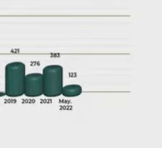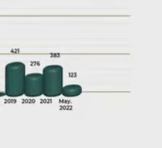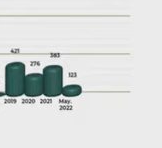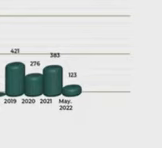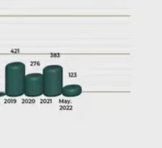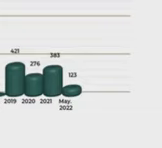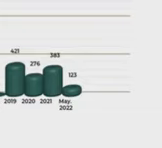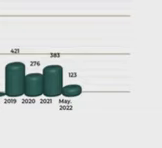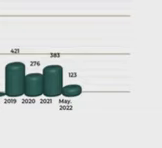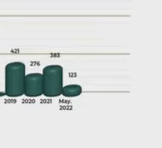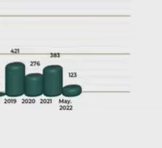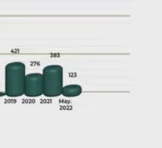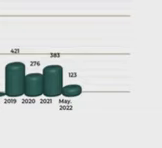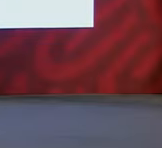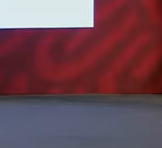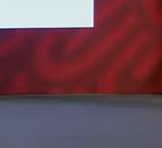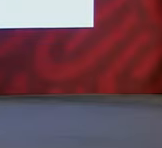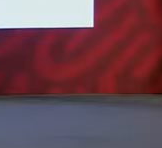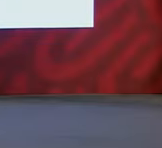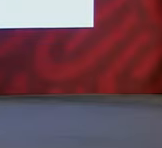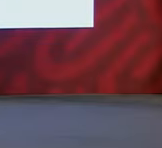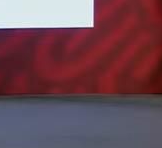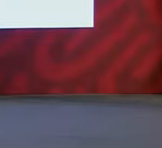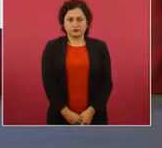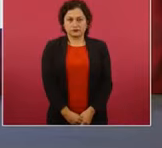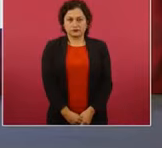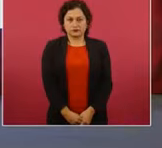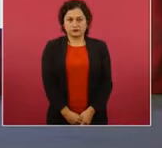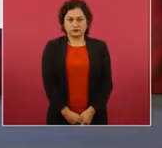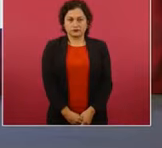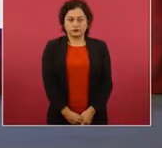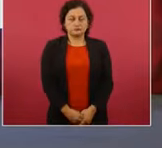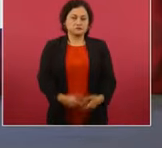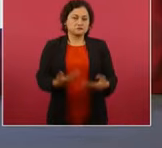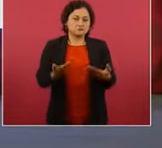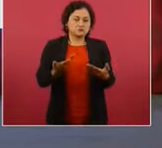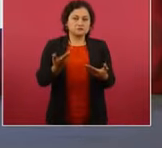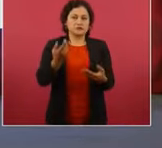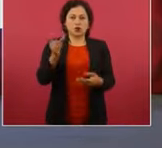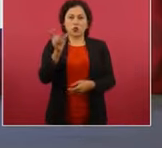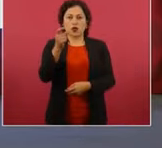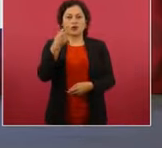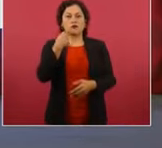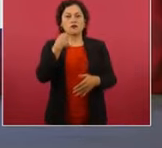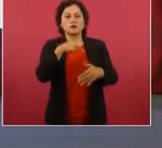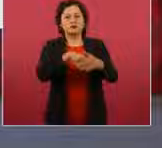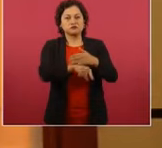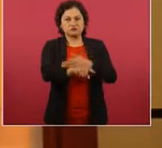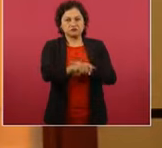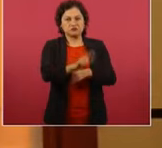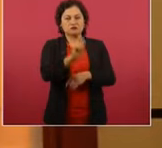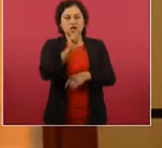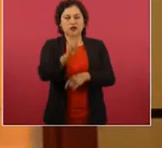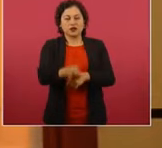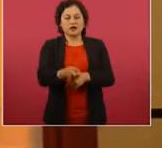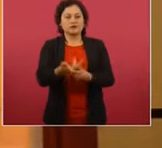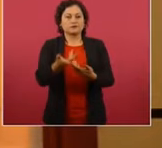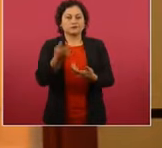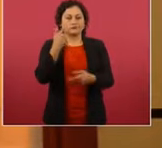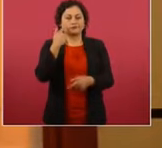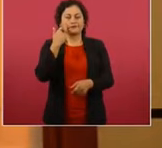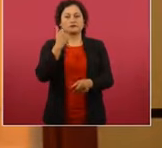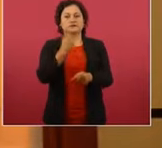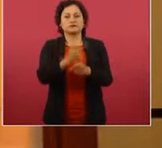iniciar una queja de derechos humanos buscando evadir la justicia a través